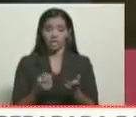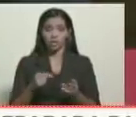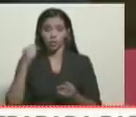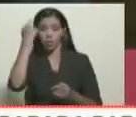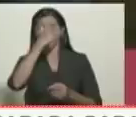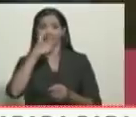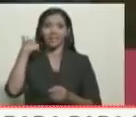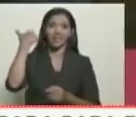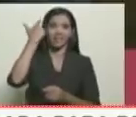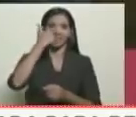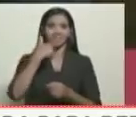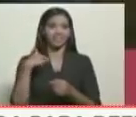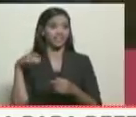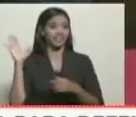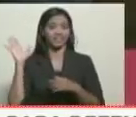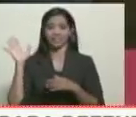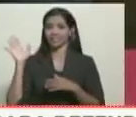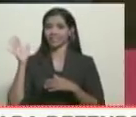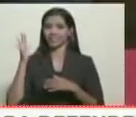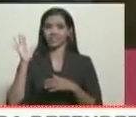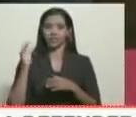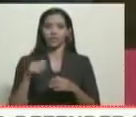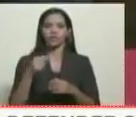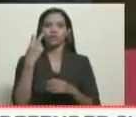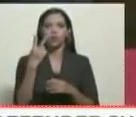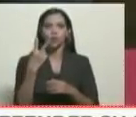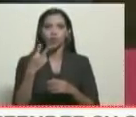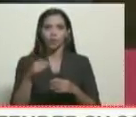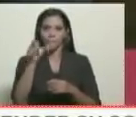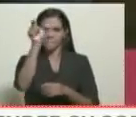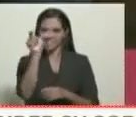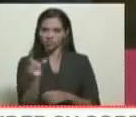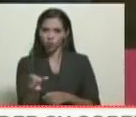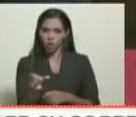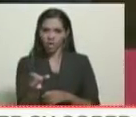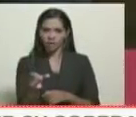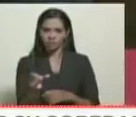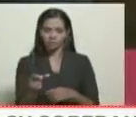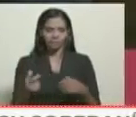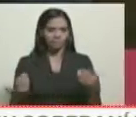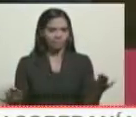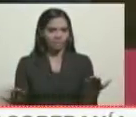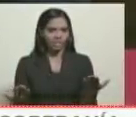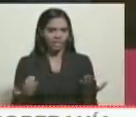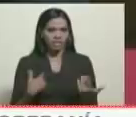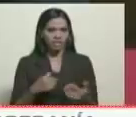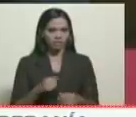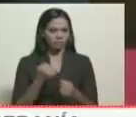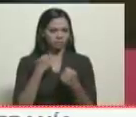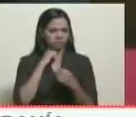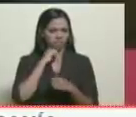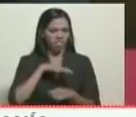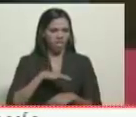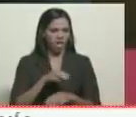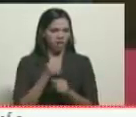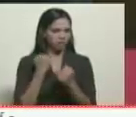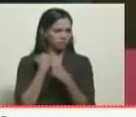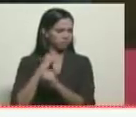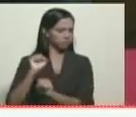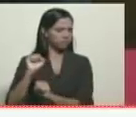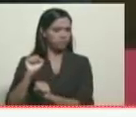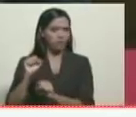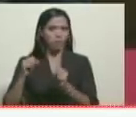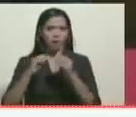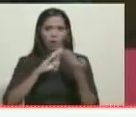retratándose con estos dos sujetos que están repudiados por toda la comunidad nacional